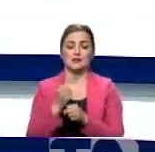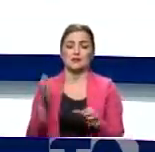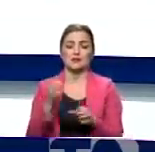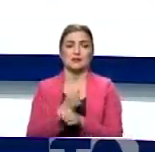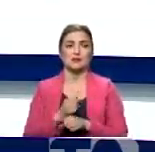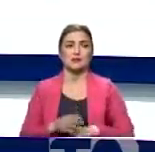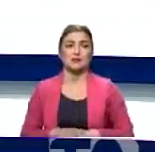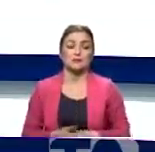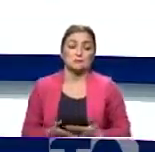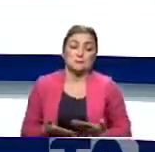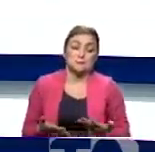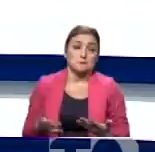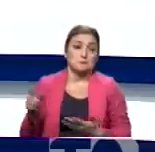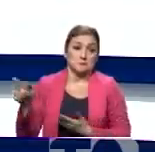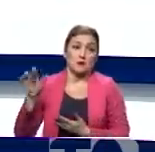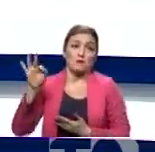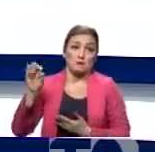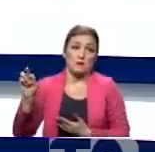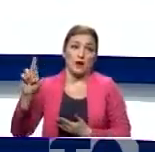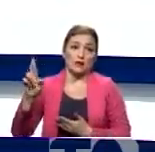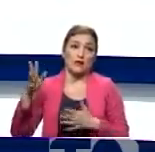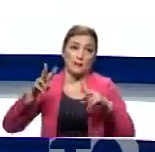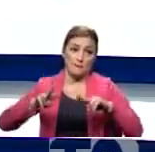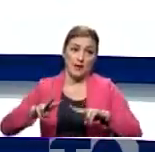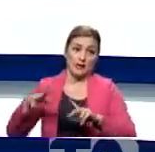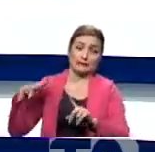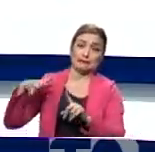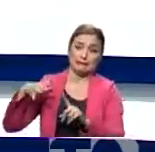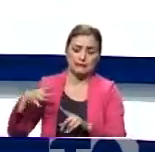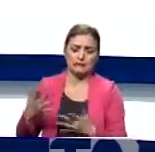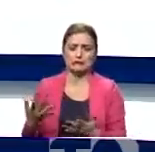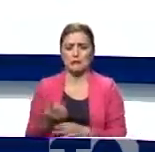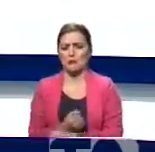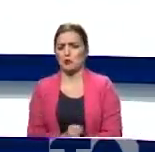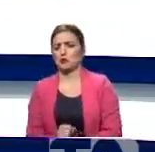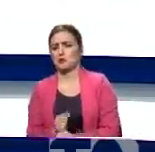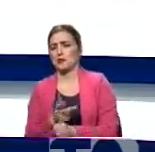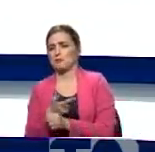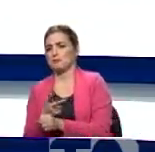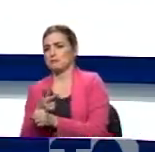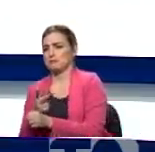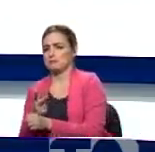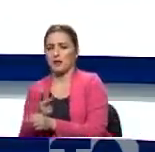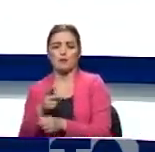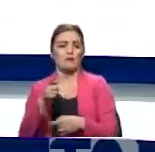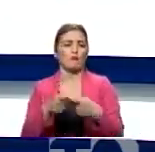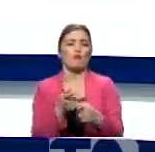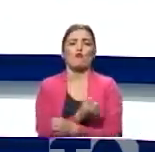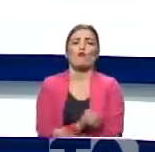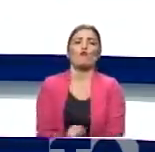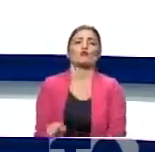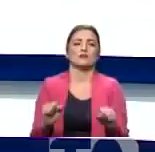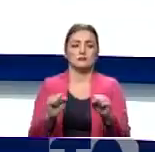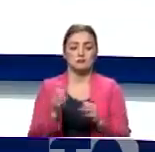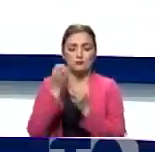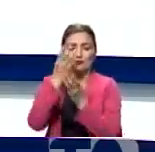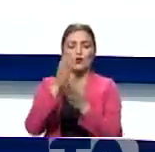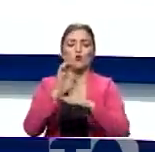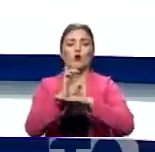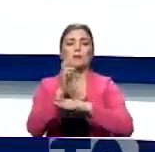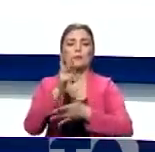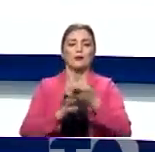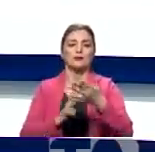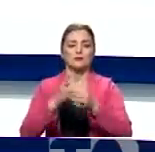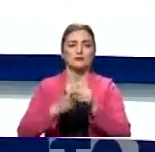y como lo hemos escuchado en este momento, Fernanda nos aduce también. Es imposible esta mañana realizar las diferentes coberturas para informarle al país lo que ocurre en la